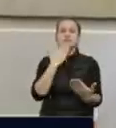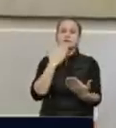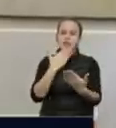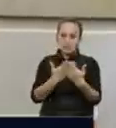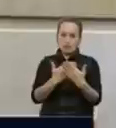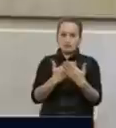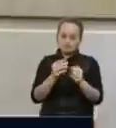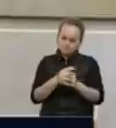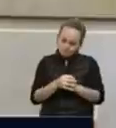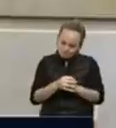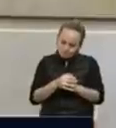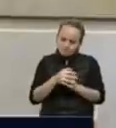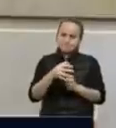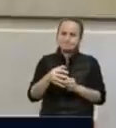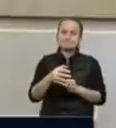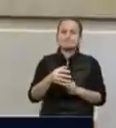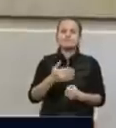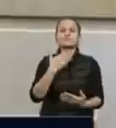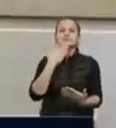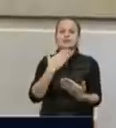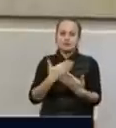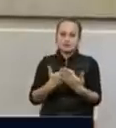con sinceridad.